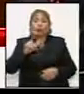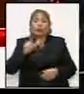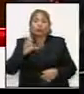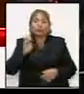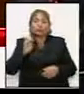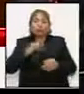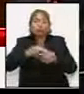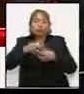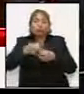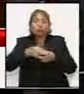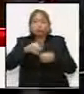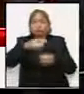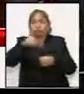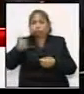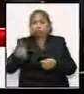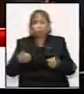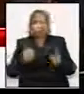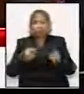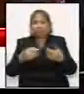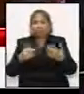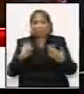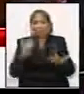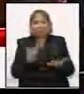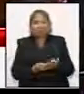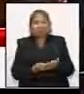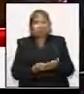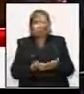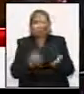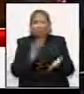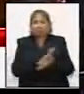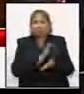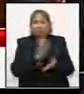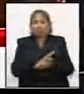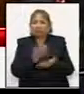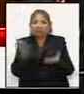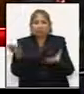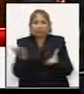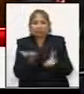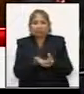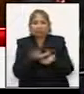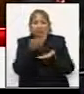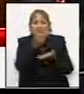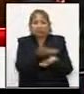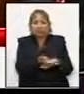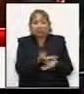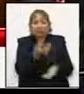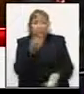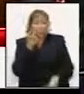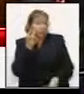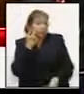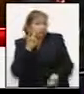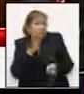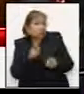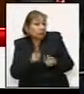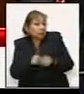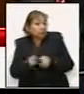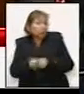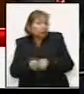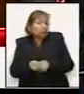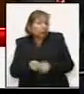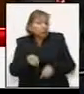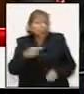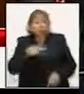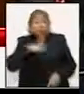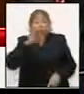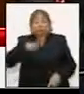fueron perjudicados, no llegaron a tiempo a cumplir con su documentación. Y ojo también a los gobernadores